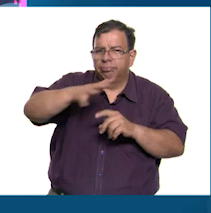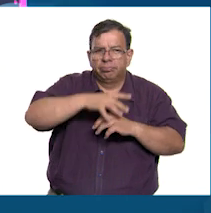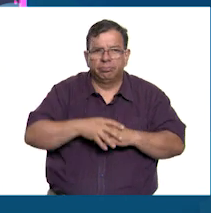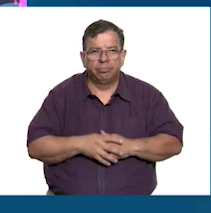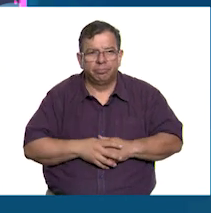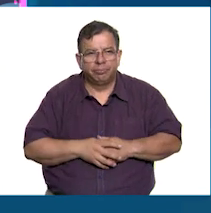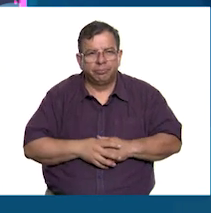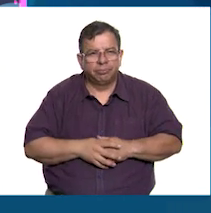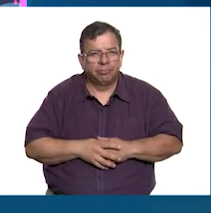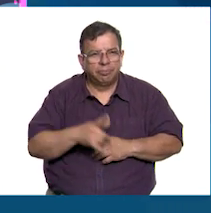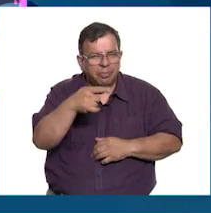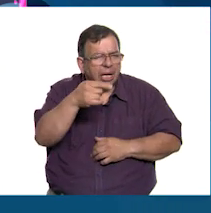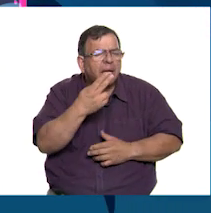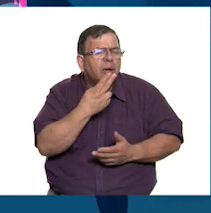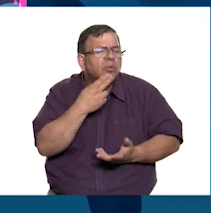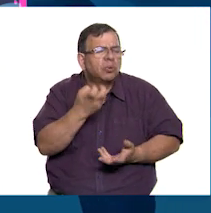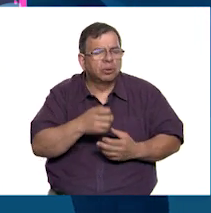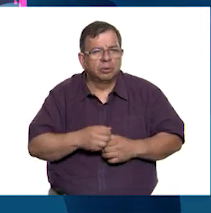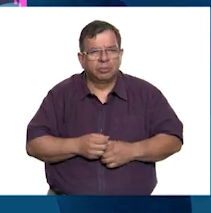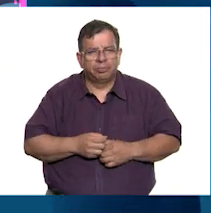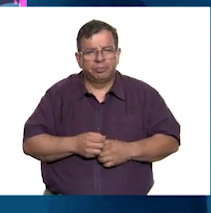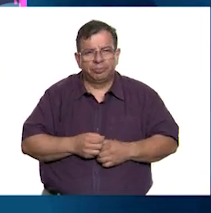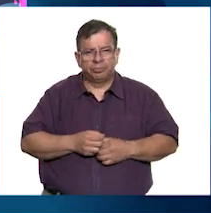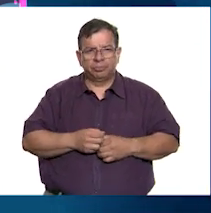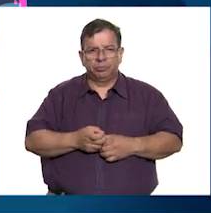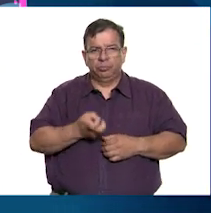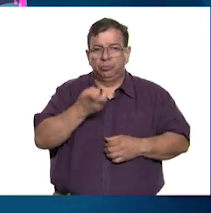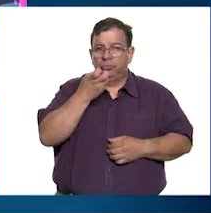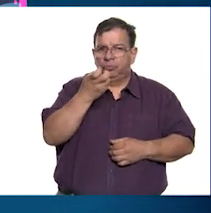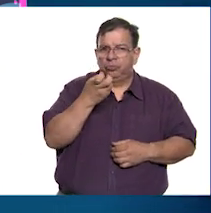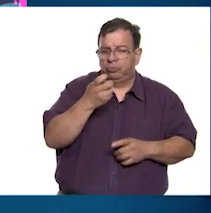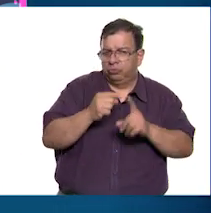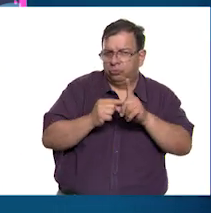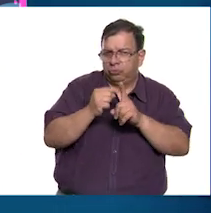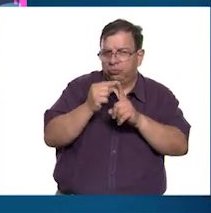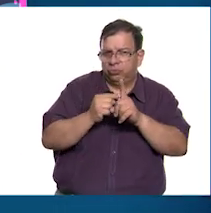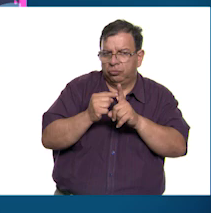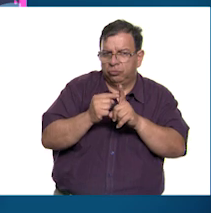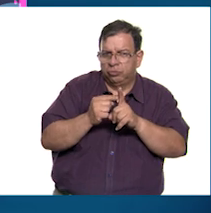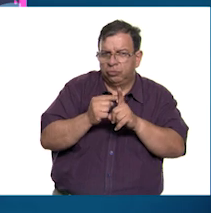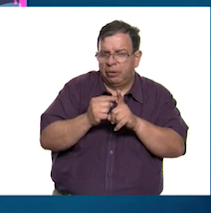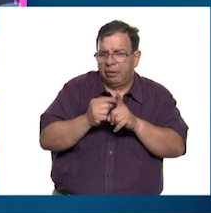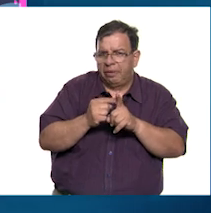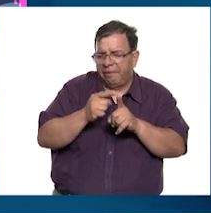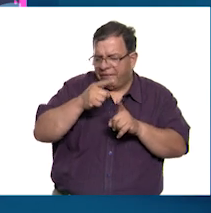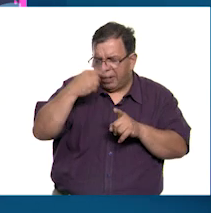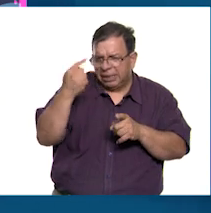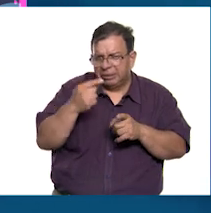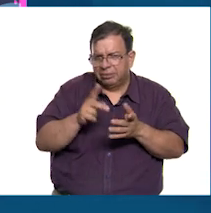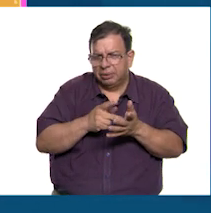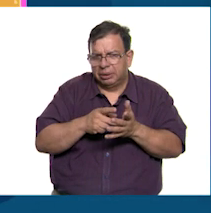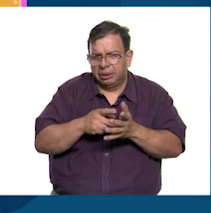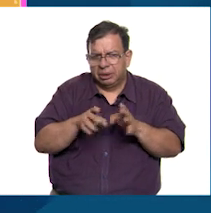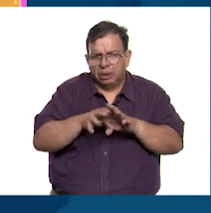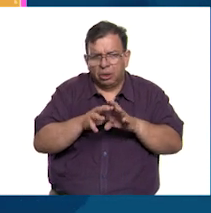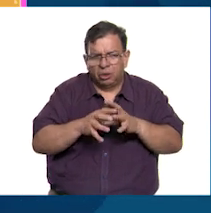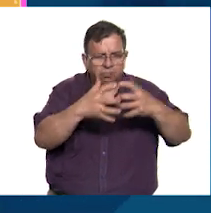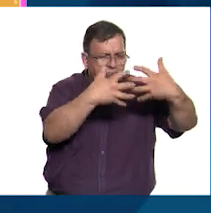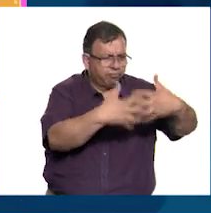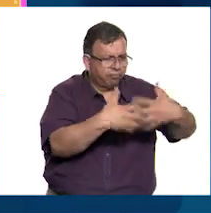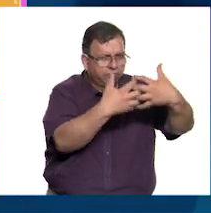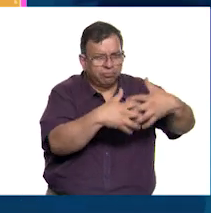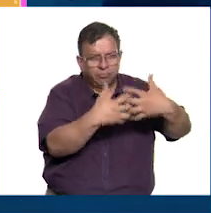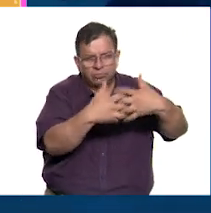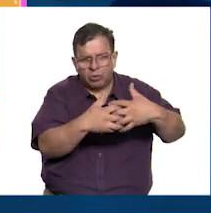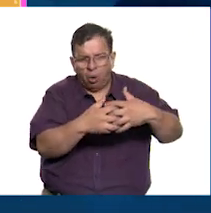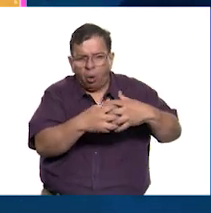encontramos. ¿Para qué los utilizo? Este tipo de termómetros los vamos a encontrar muy frecuentemente en aparatos, por ejemplo,